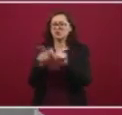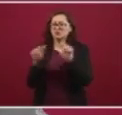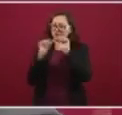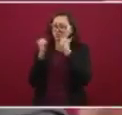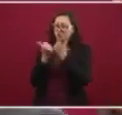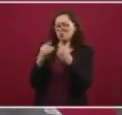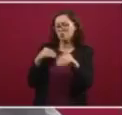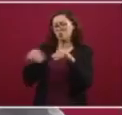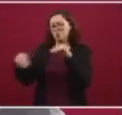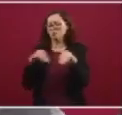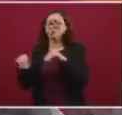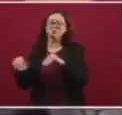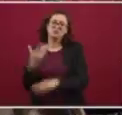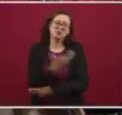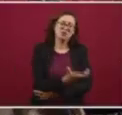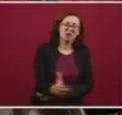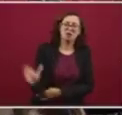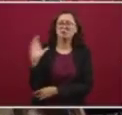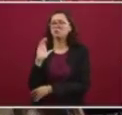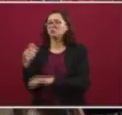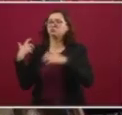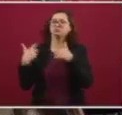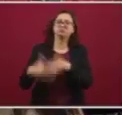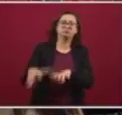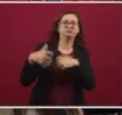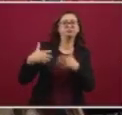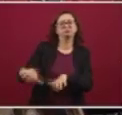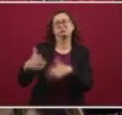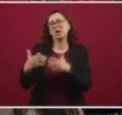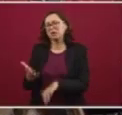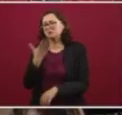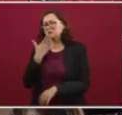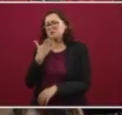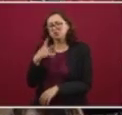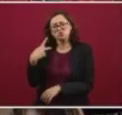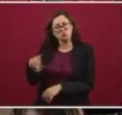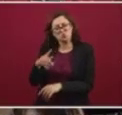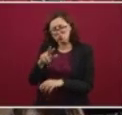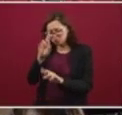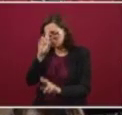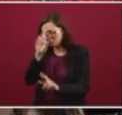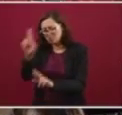Pues tienen toda la libertad, que se expresen, que se manifiesten, pero